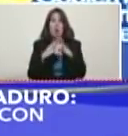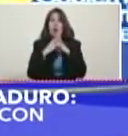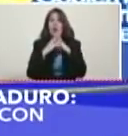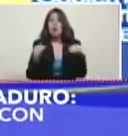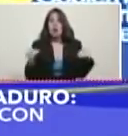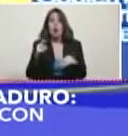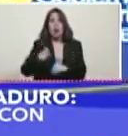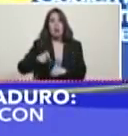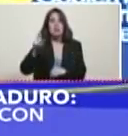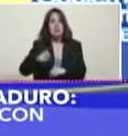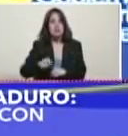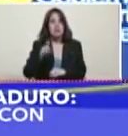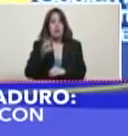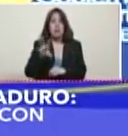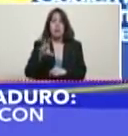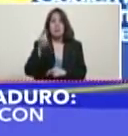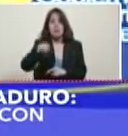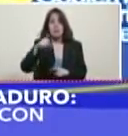el país y exportar.